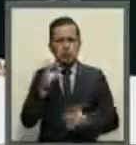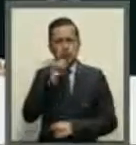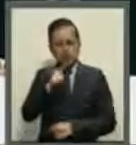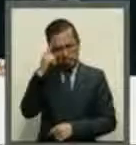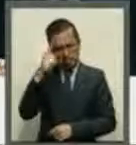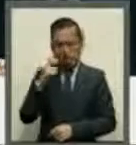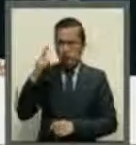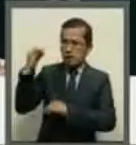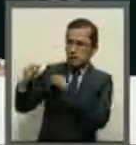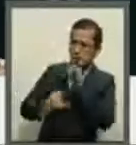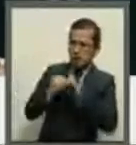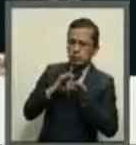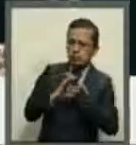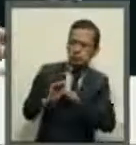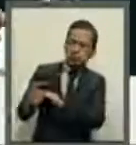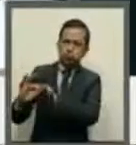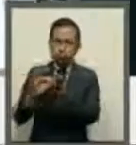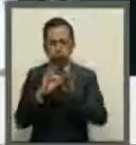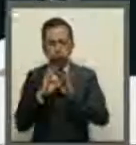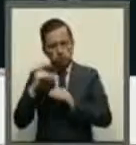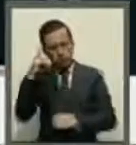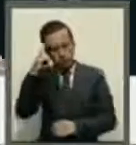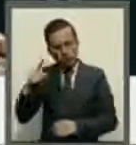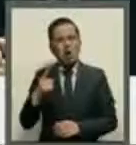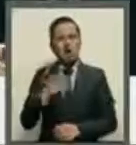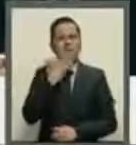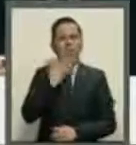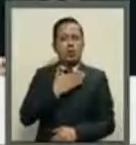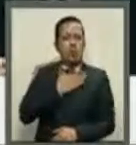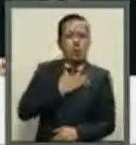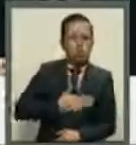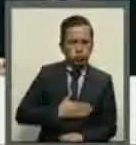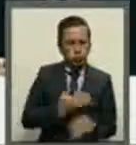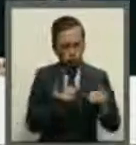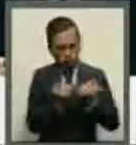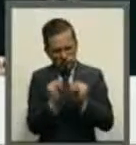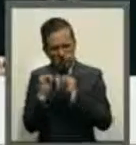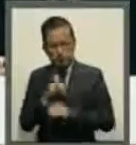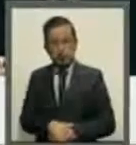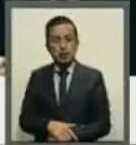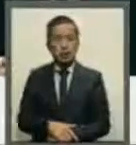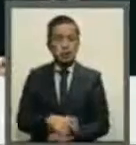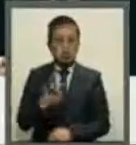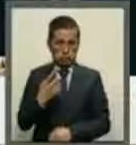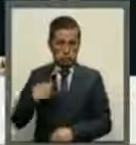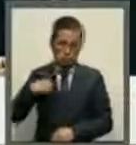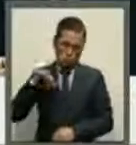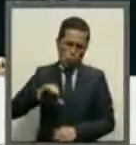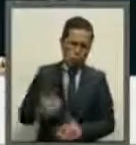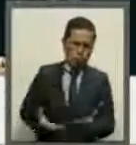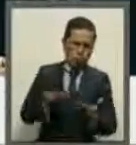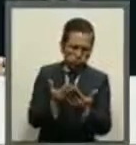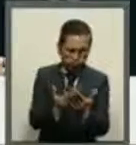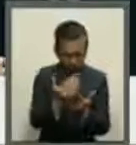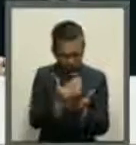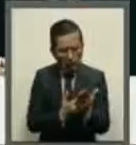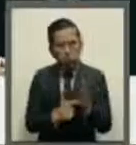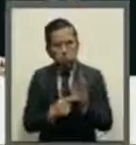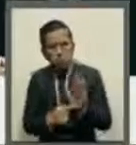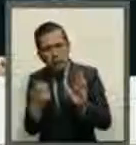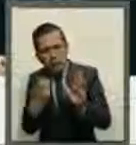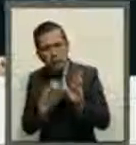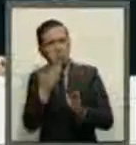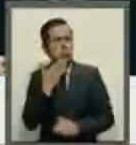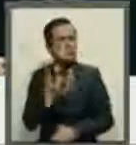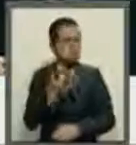solidaridad internacional en la independencia y en la justicia. Considero que esta propuesta que hoy les hago es real,